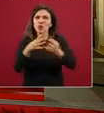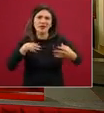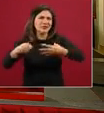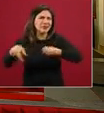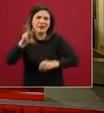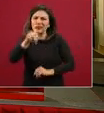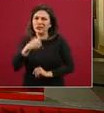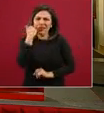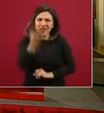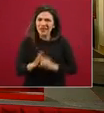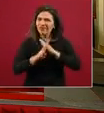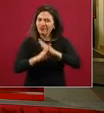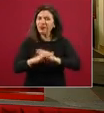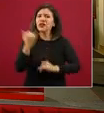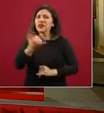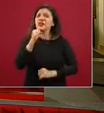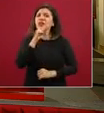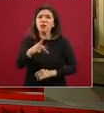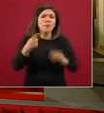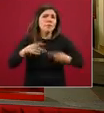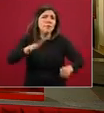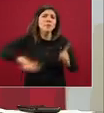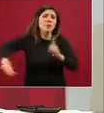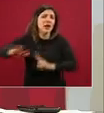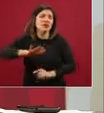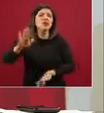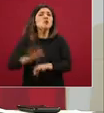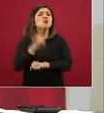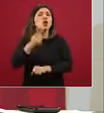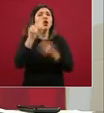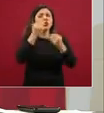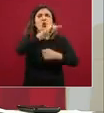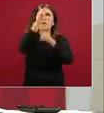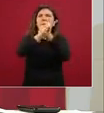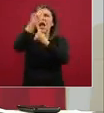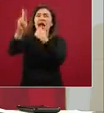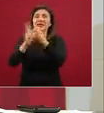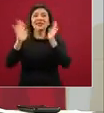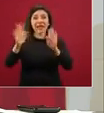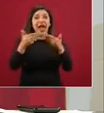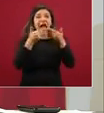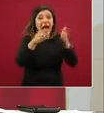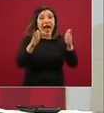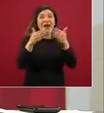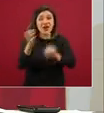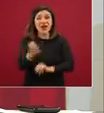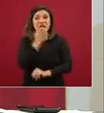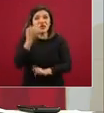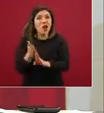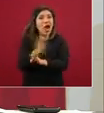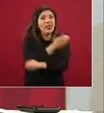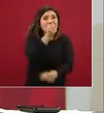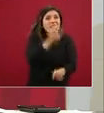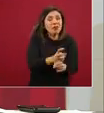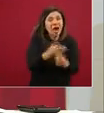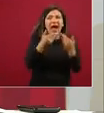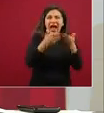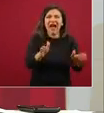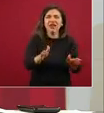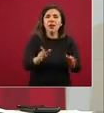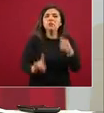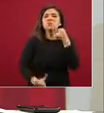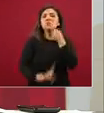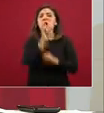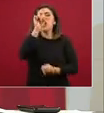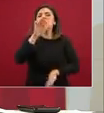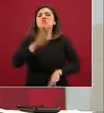maestros y a la sociedad en su conjunto, ya que muchos países que han abierto antes de tiempo han